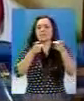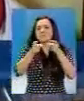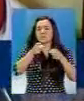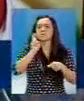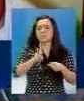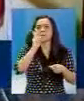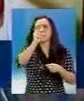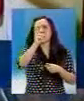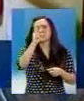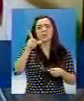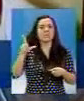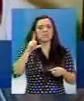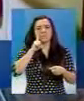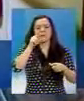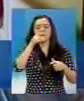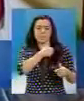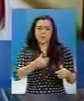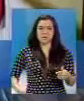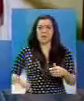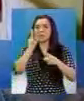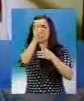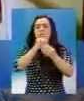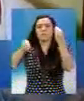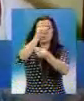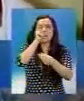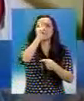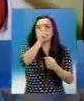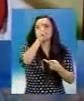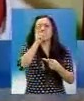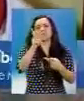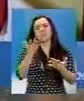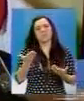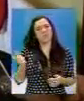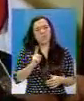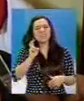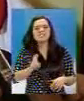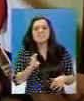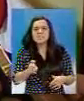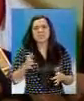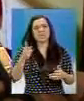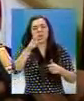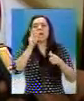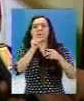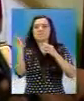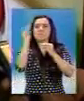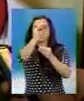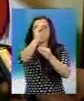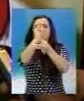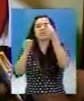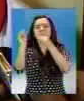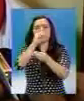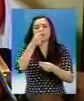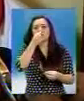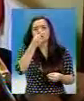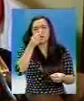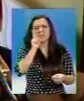siempre, que son los mismos mafiosos los que ganan las elecciones, y que lo único que han hecho es cambiarse de tacuche cada 4 años, pero al final de cuentas ellos son